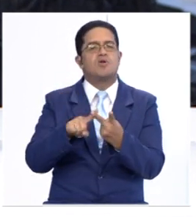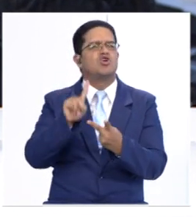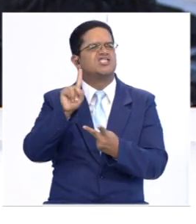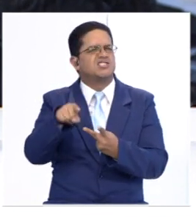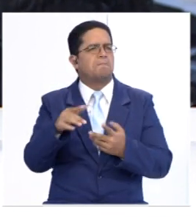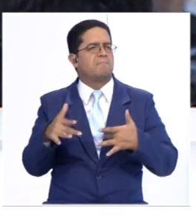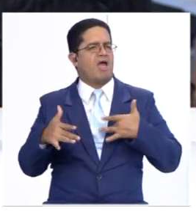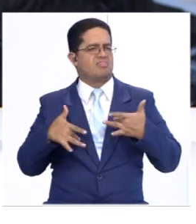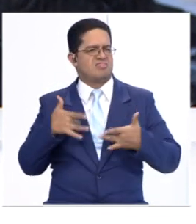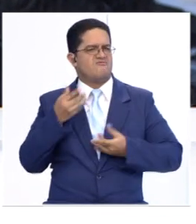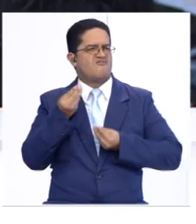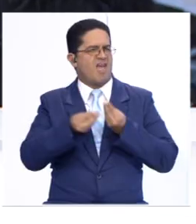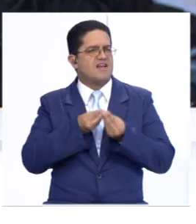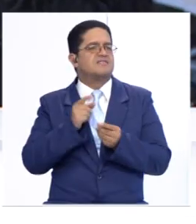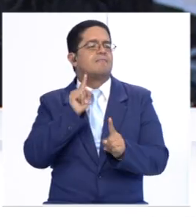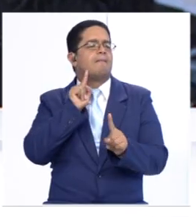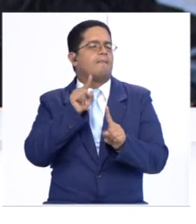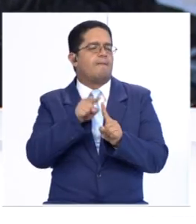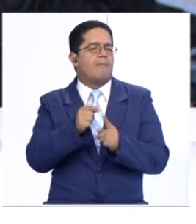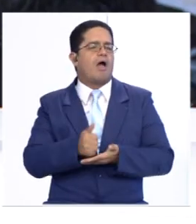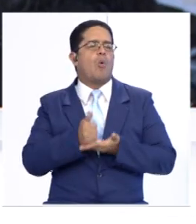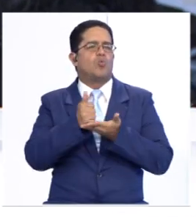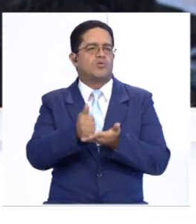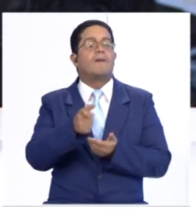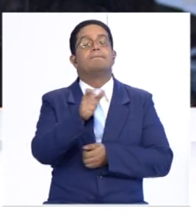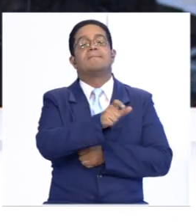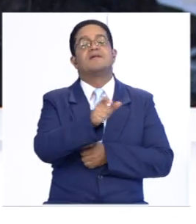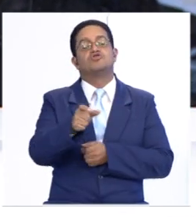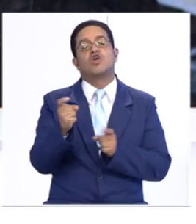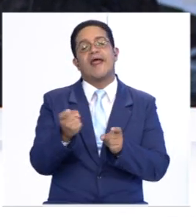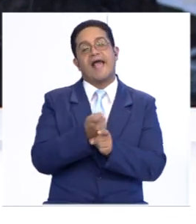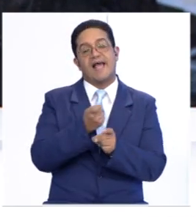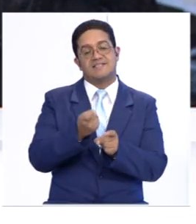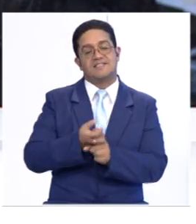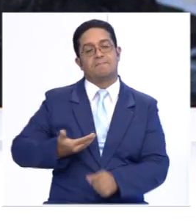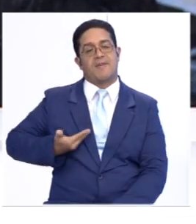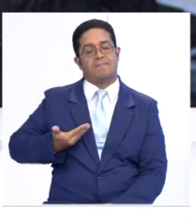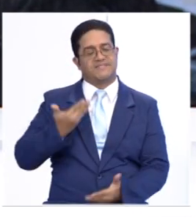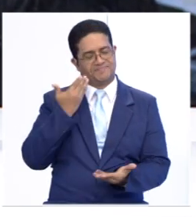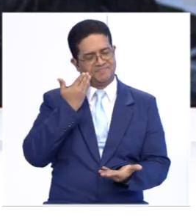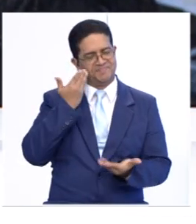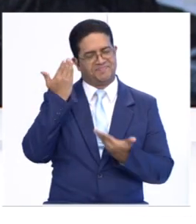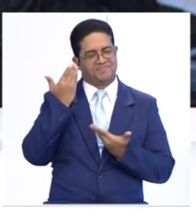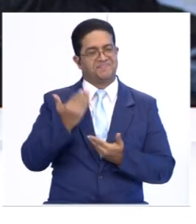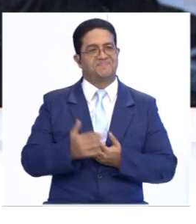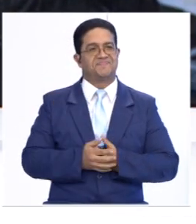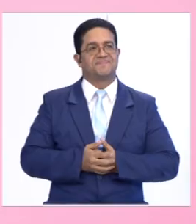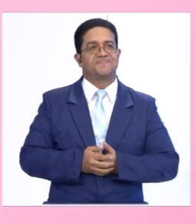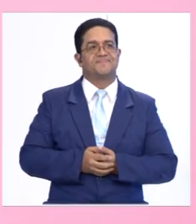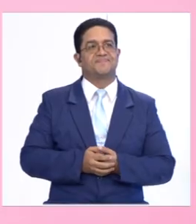en nuestro país para ayudar a los pacientes con cáncer de mama. Así que vamos a verlo en la siguiente información.